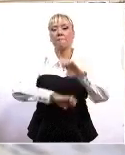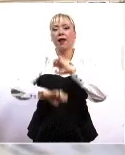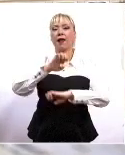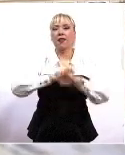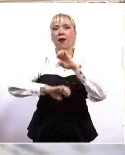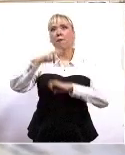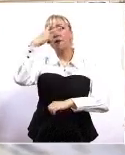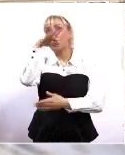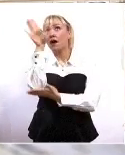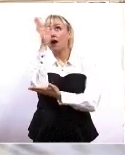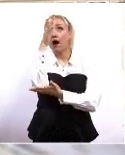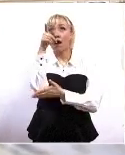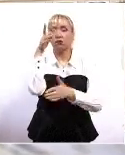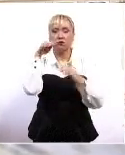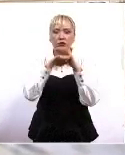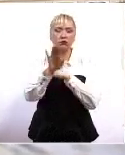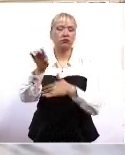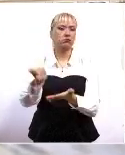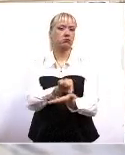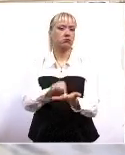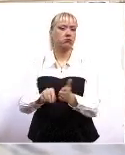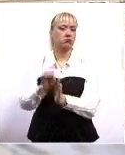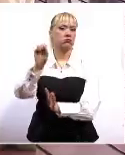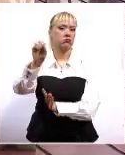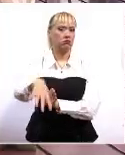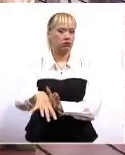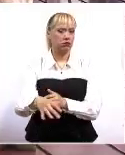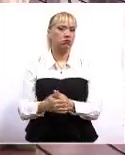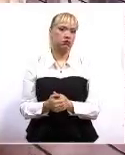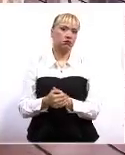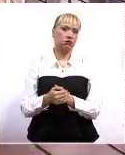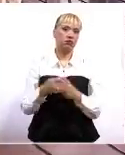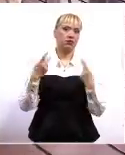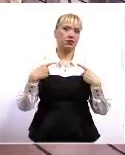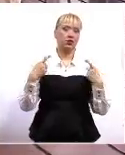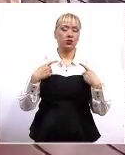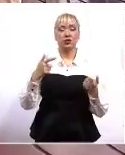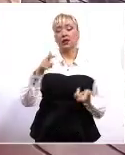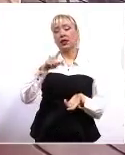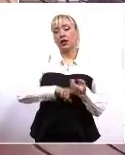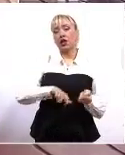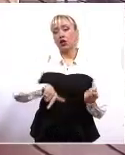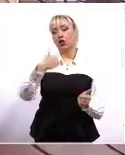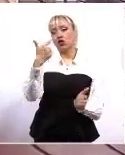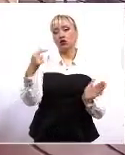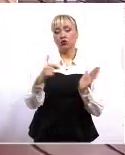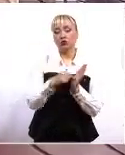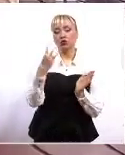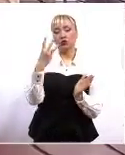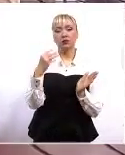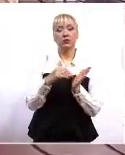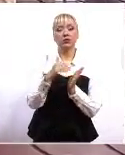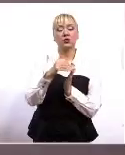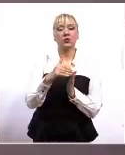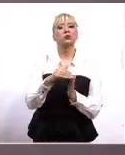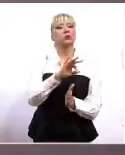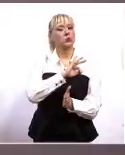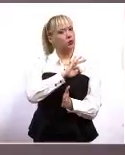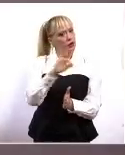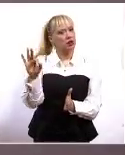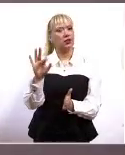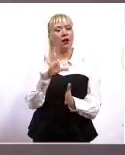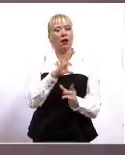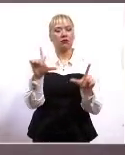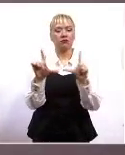estimaron que 38 millones de mexicanos radican en el exterior, de los cuales 12.3 millones están en ejercicio de